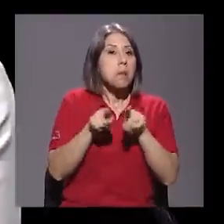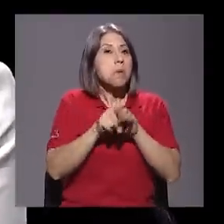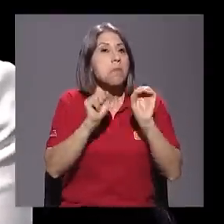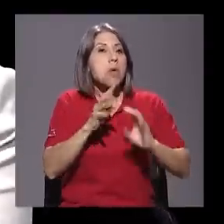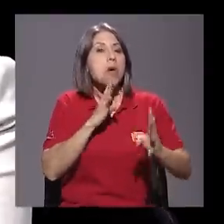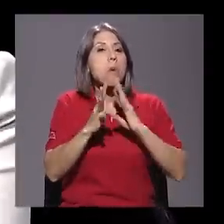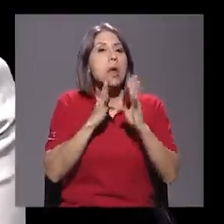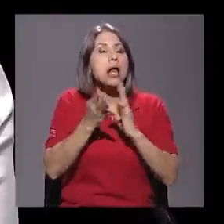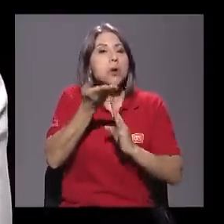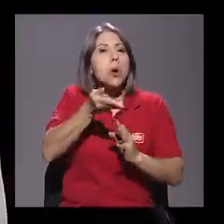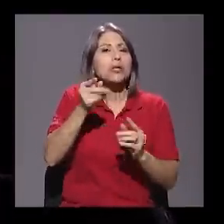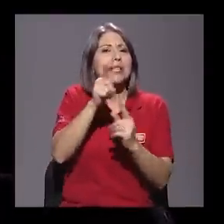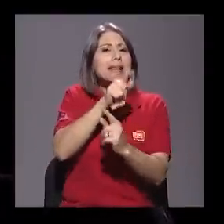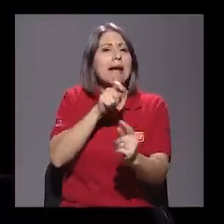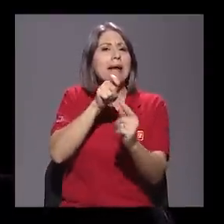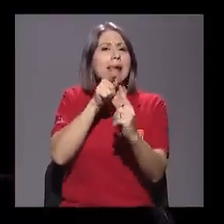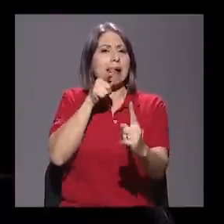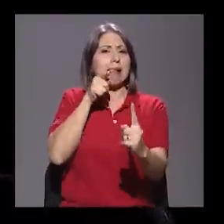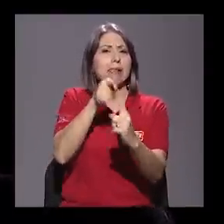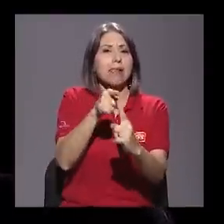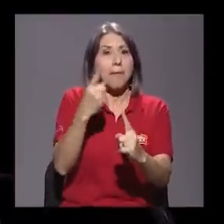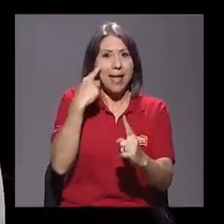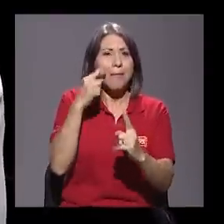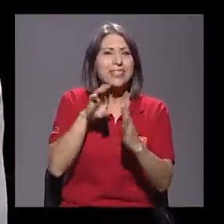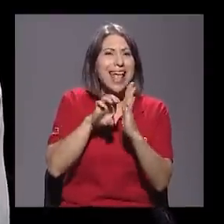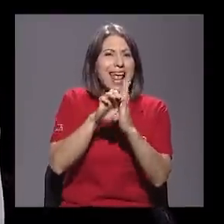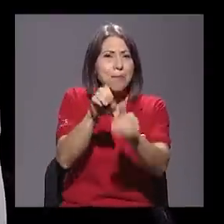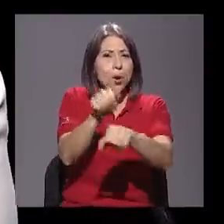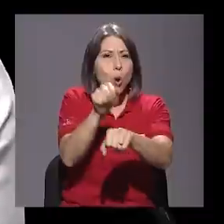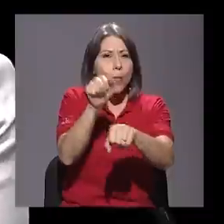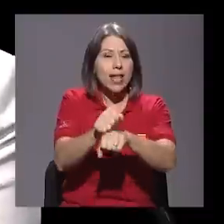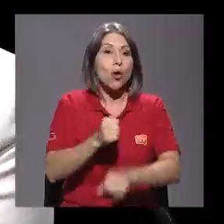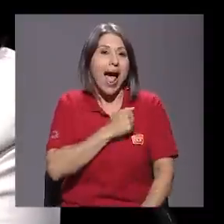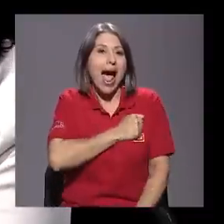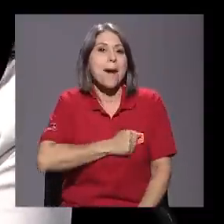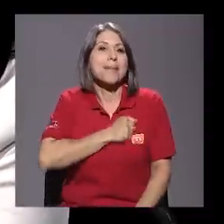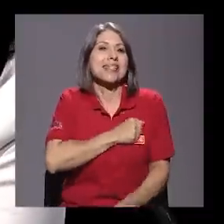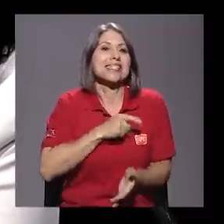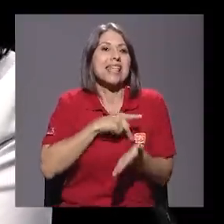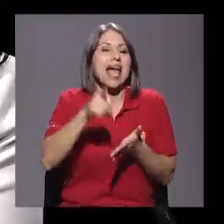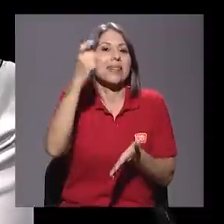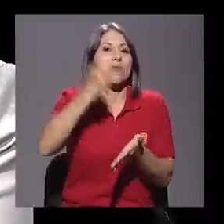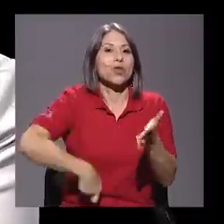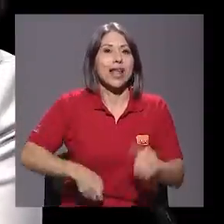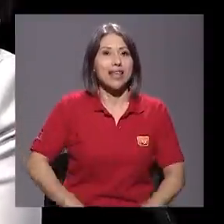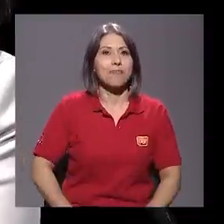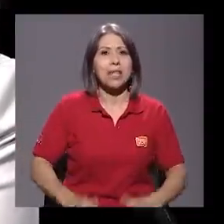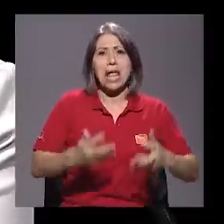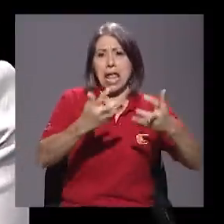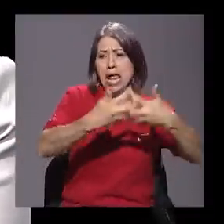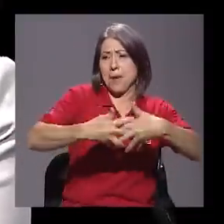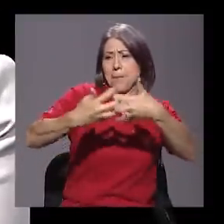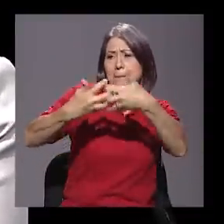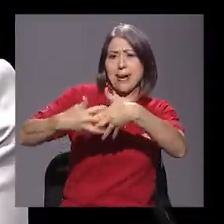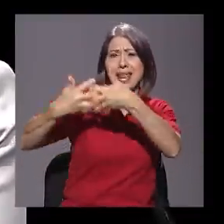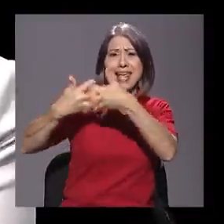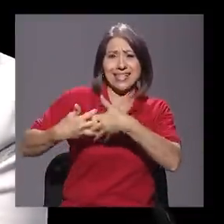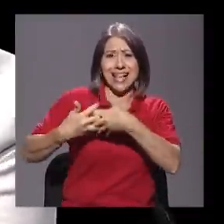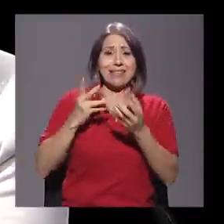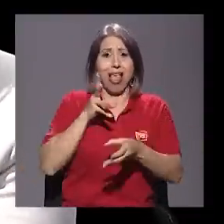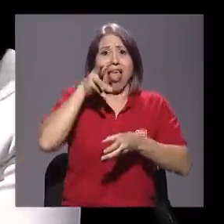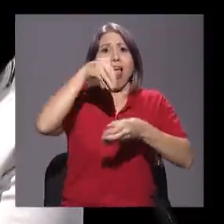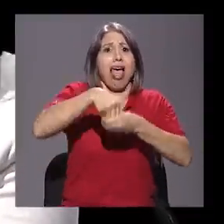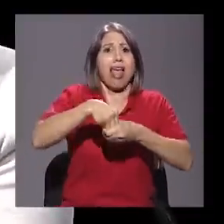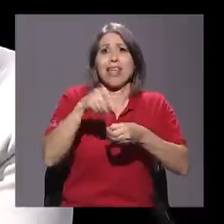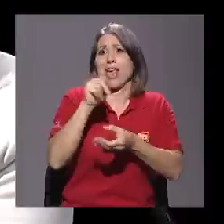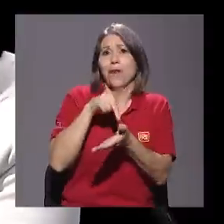conversar de cosas muy puntuales. Veamos un ejemplo concreto, la amnistía tributaria. Empresas que vienen en la amnistía